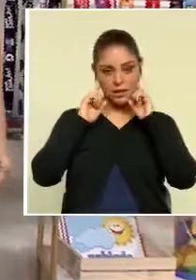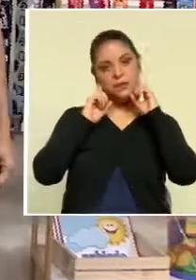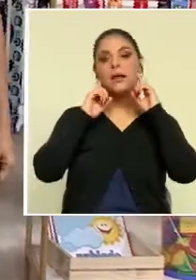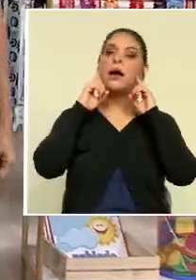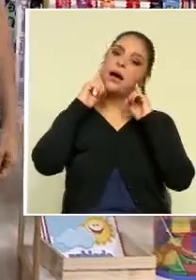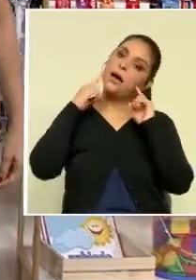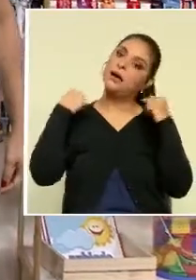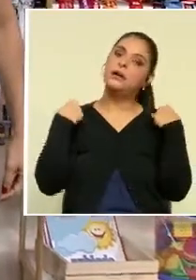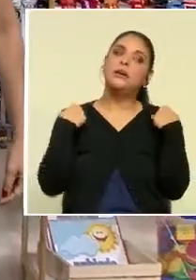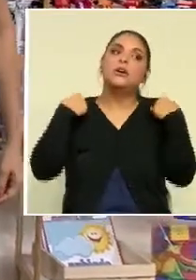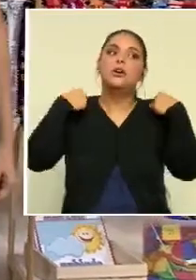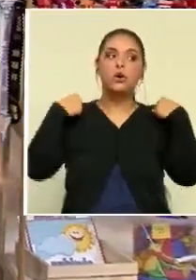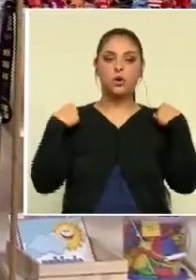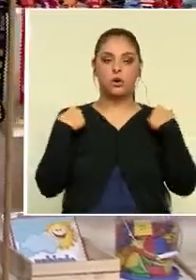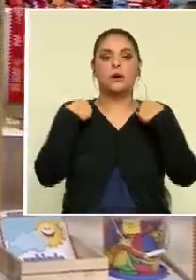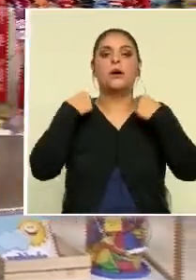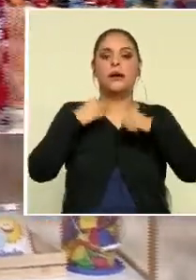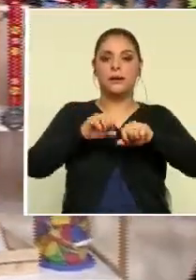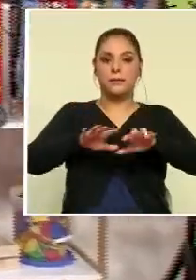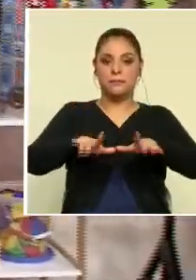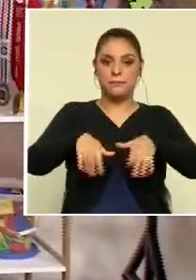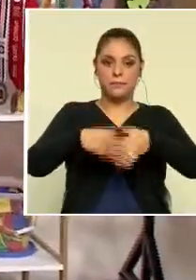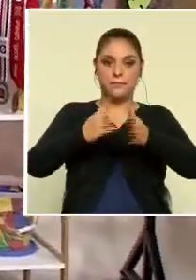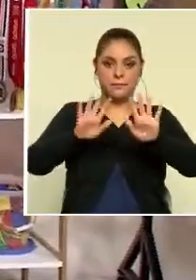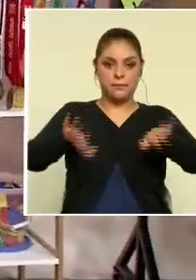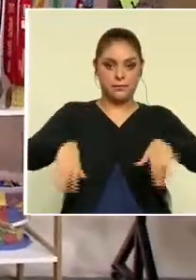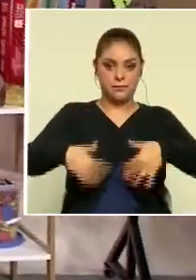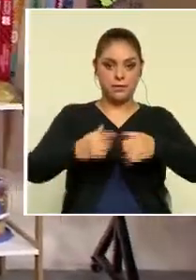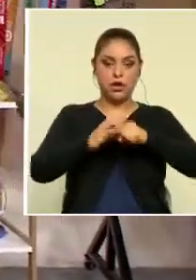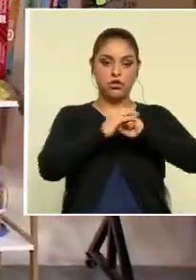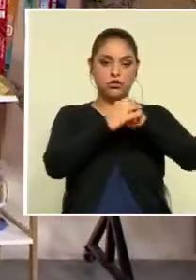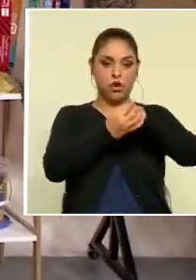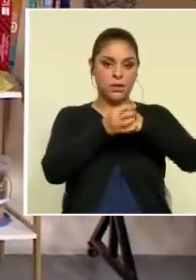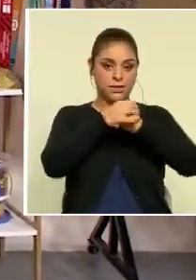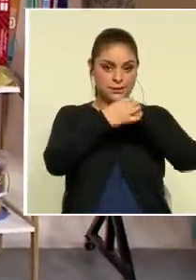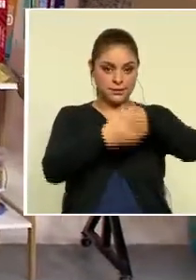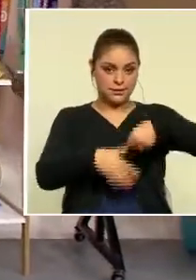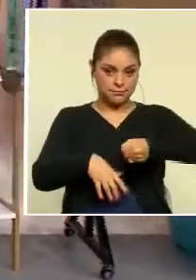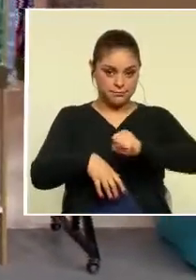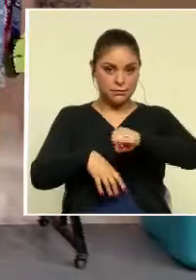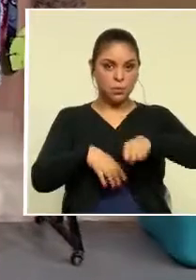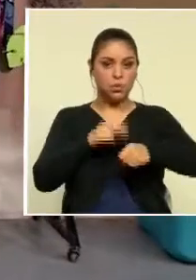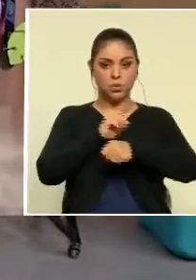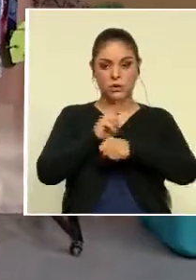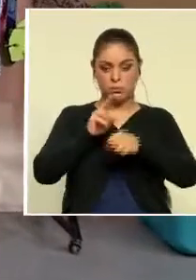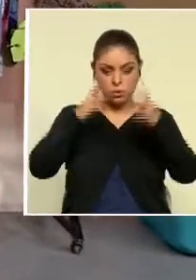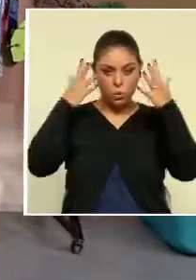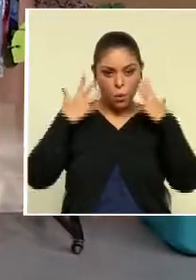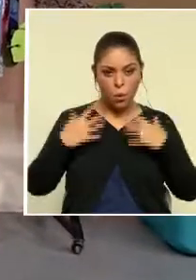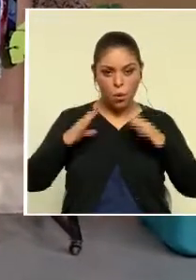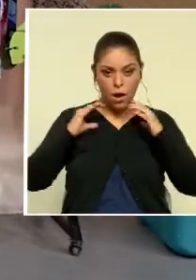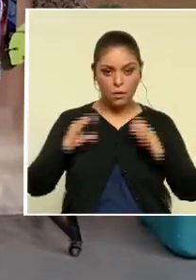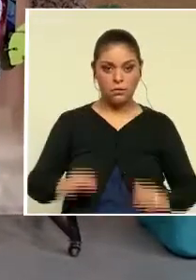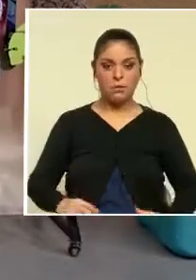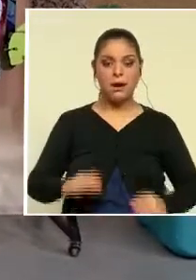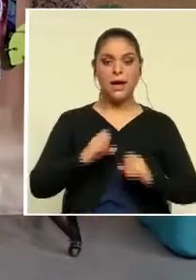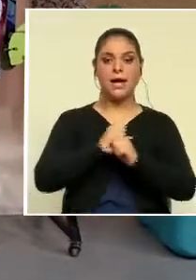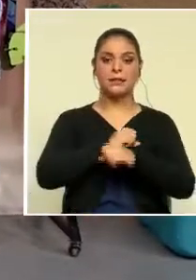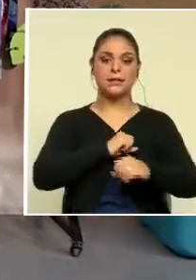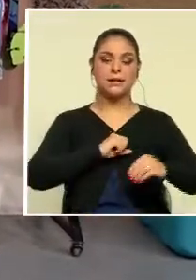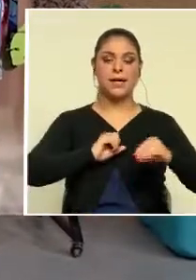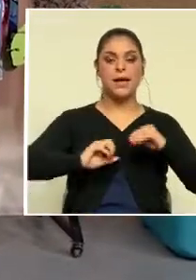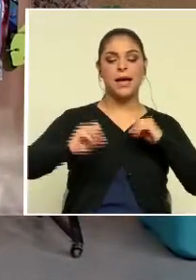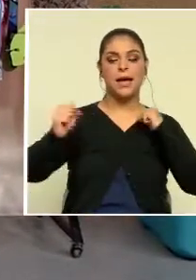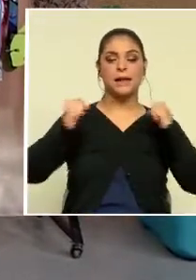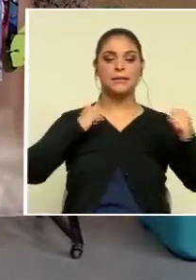también nosotros todo trataron bueno los pies las rodillas utilizamos todo nuestro cuerpo para hacer los ejercicios y los